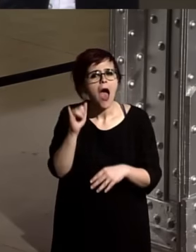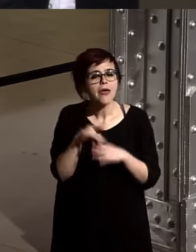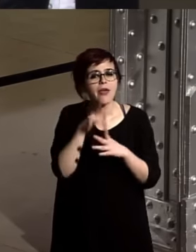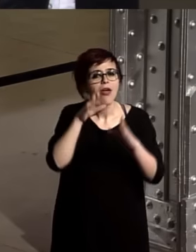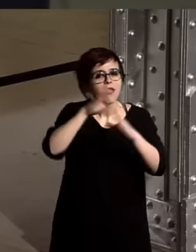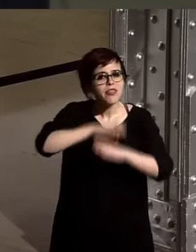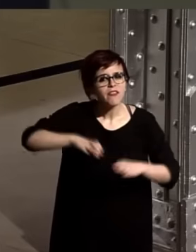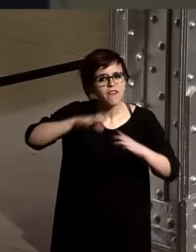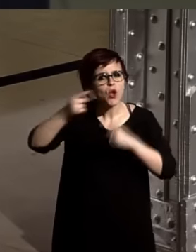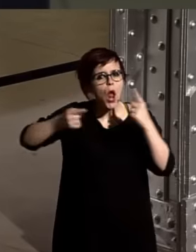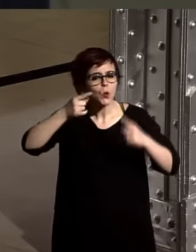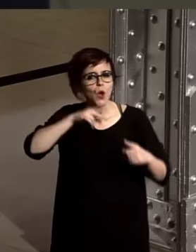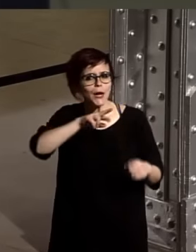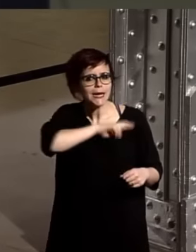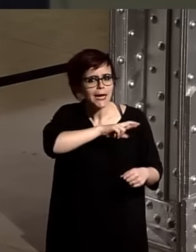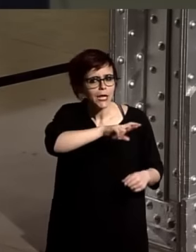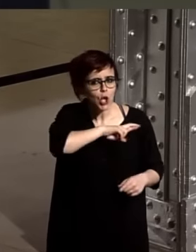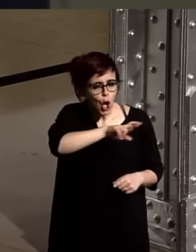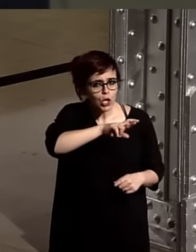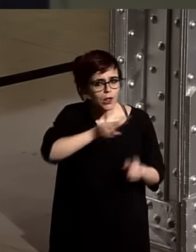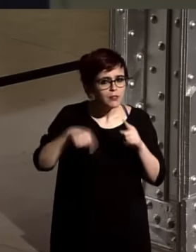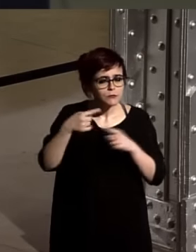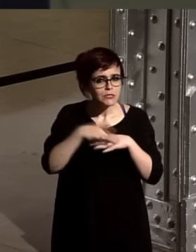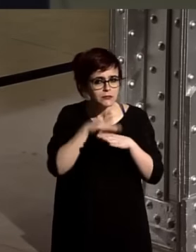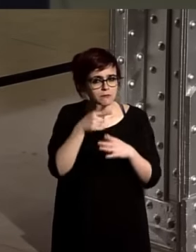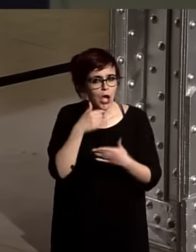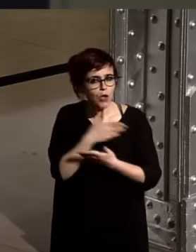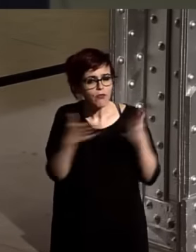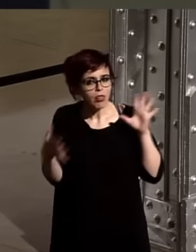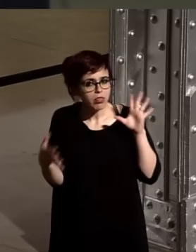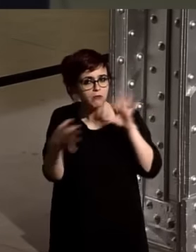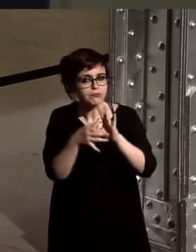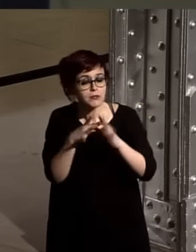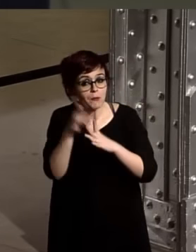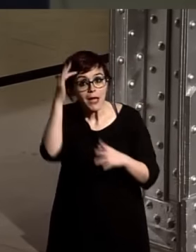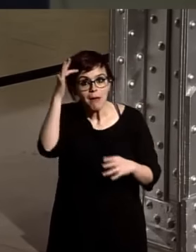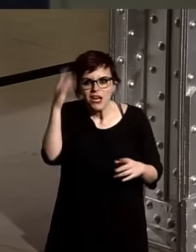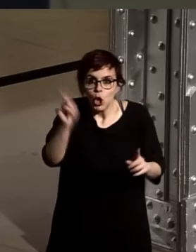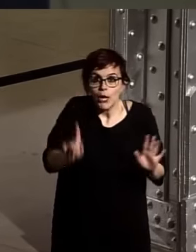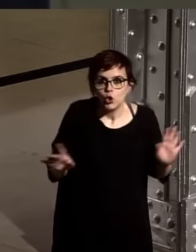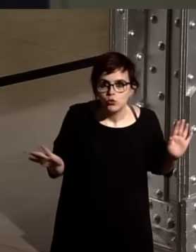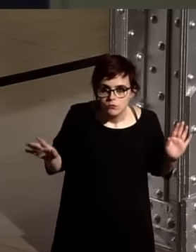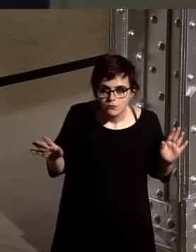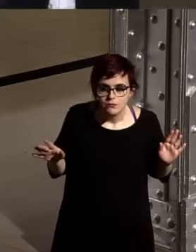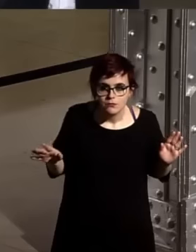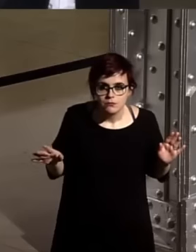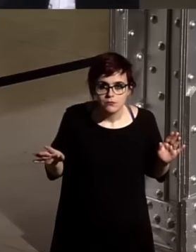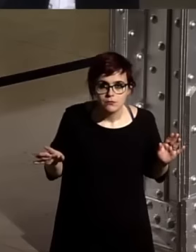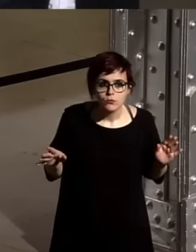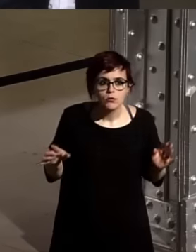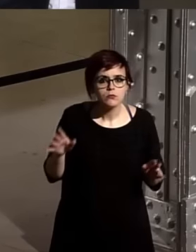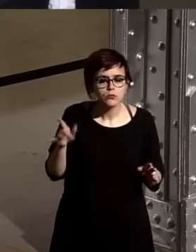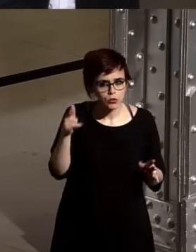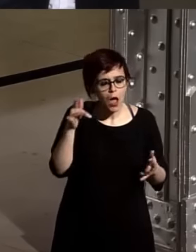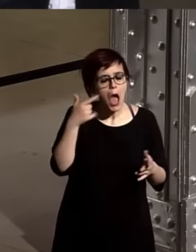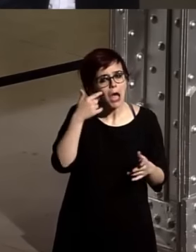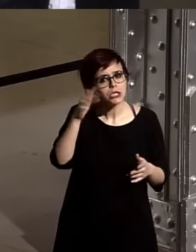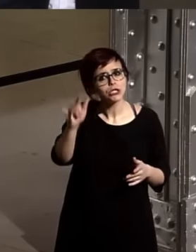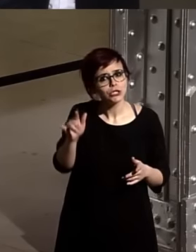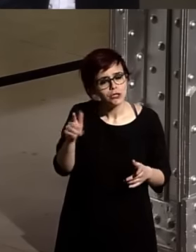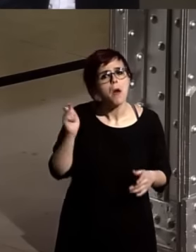sea religioso y crea en todo lo que conlleva dice imagino que no no de profesión hay